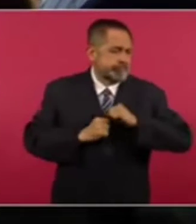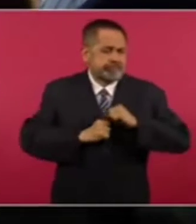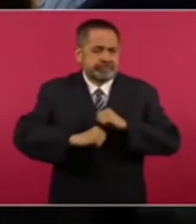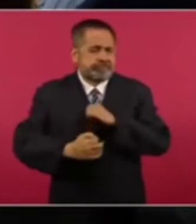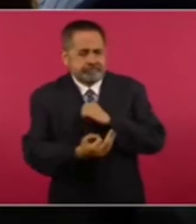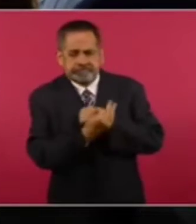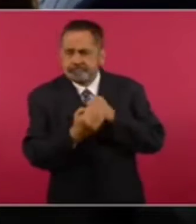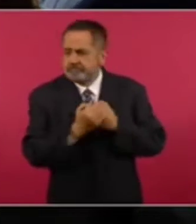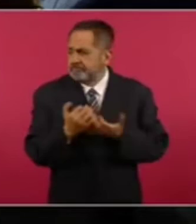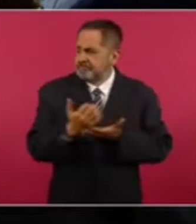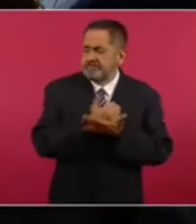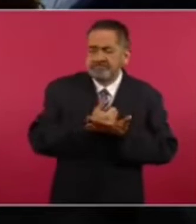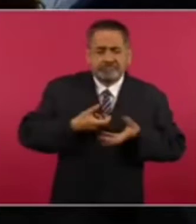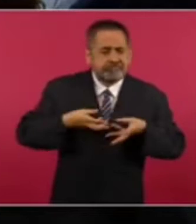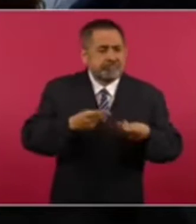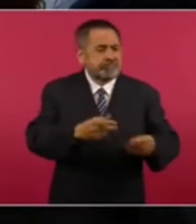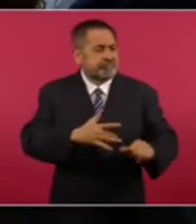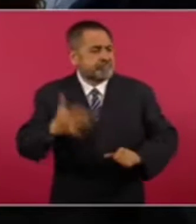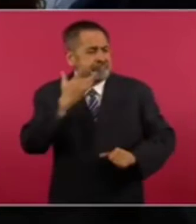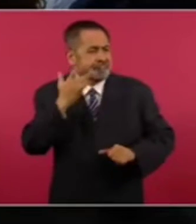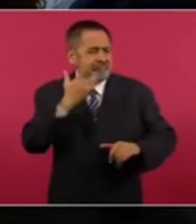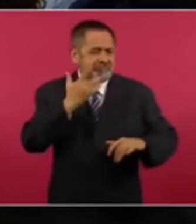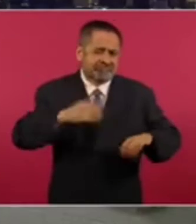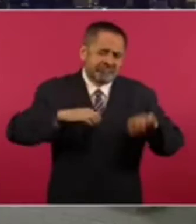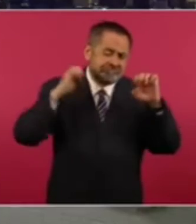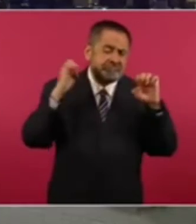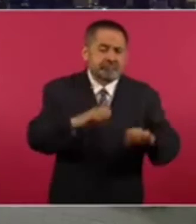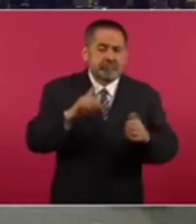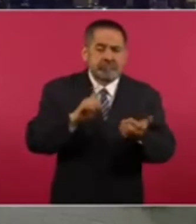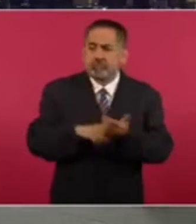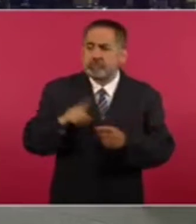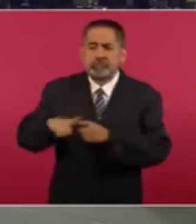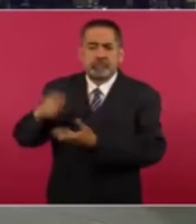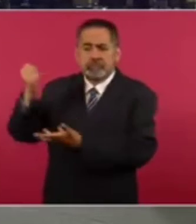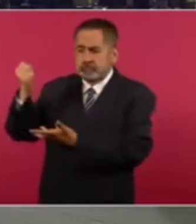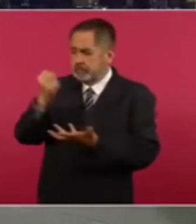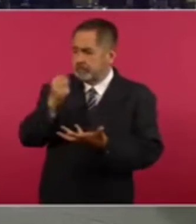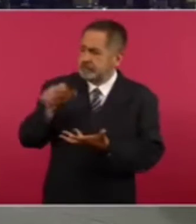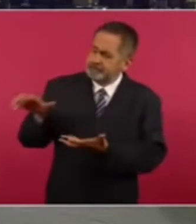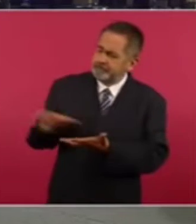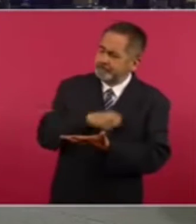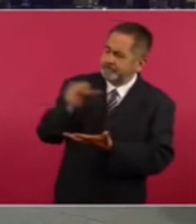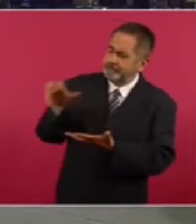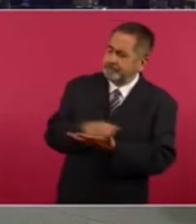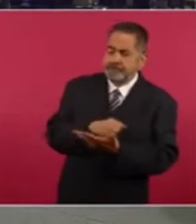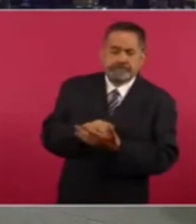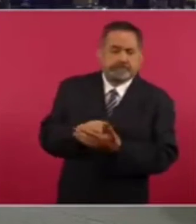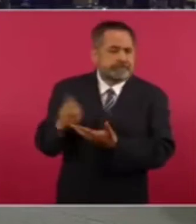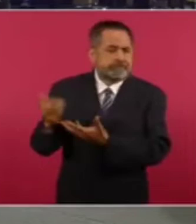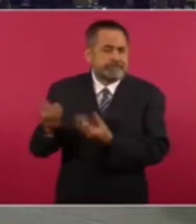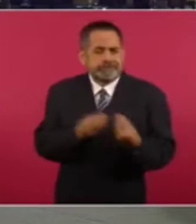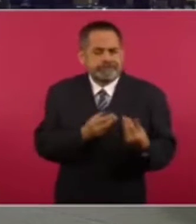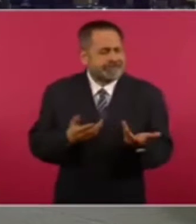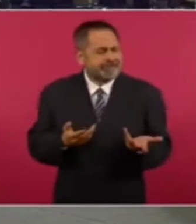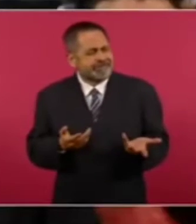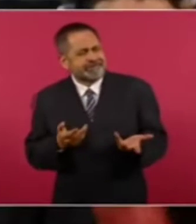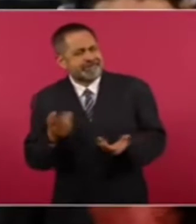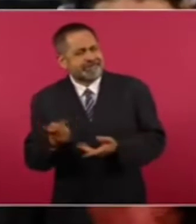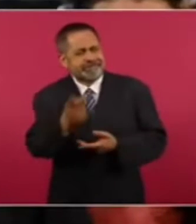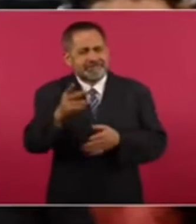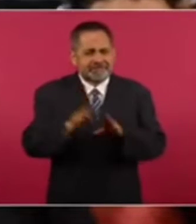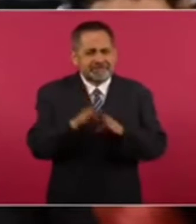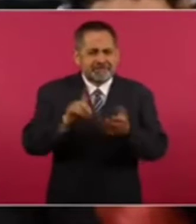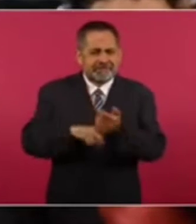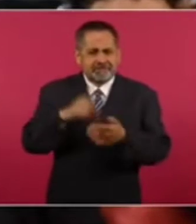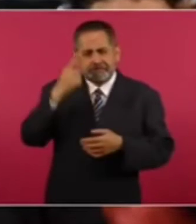de gastos suntuosos, de lujos pagados con el erario porque ven al erario como una mina. Entonces preguntarle, presidente, ¿qué